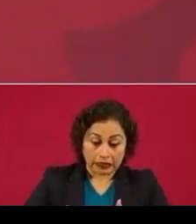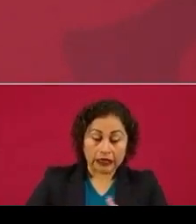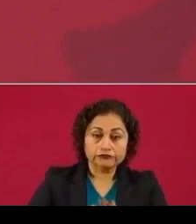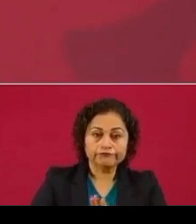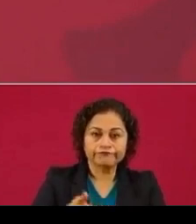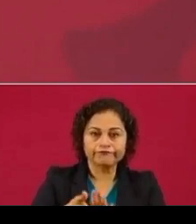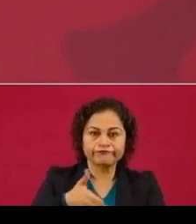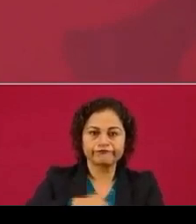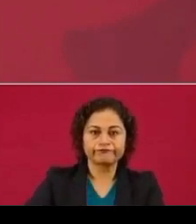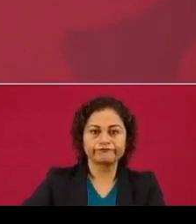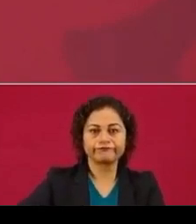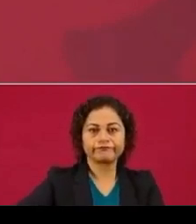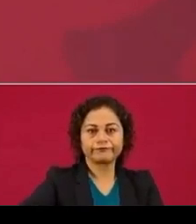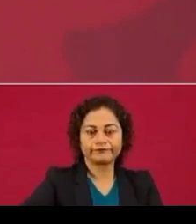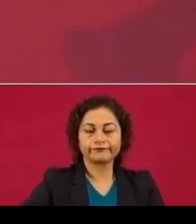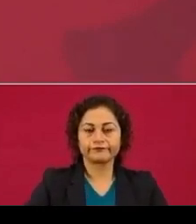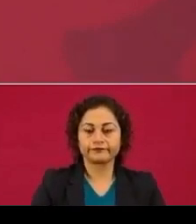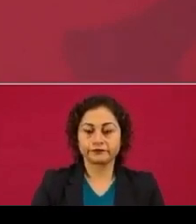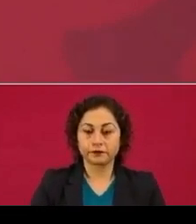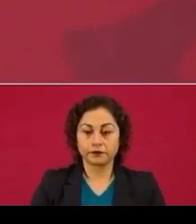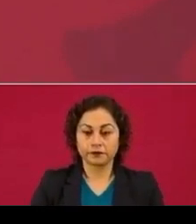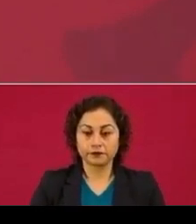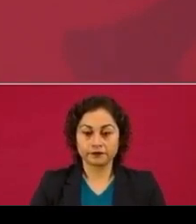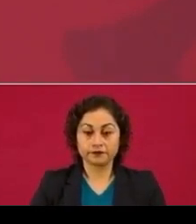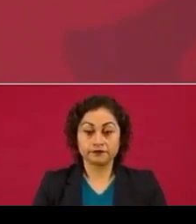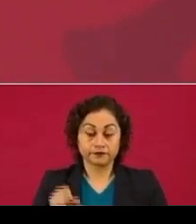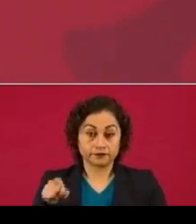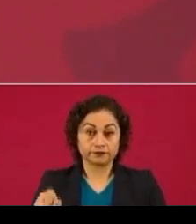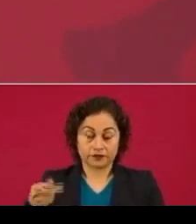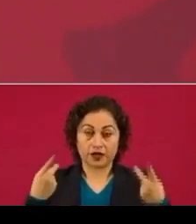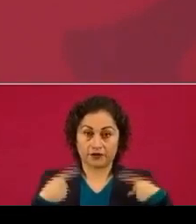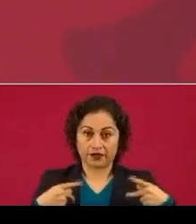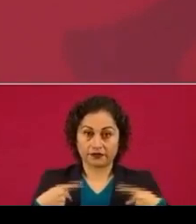donde participa la comunidad,